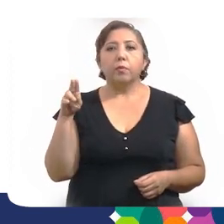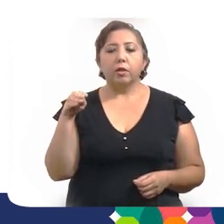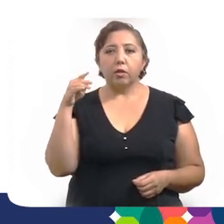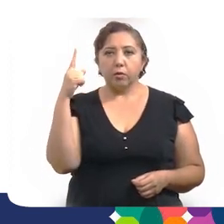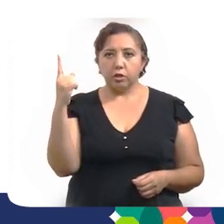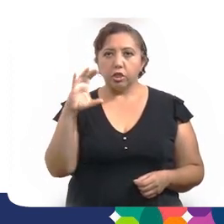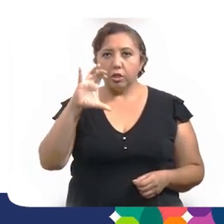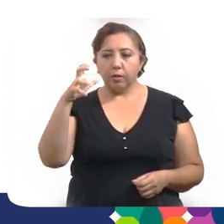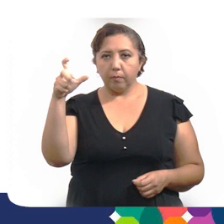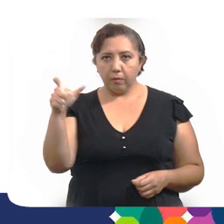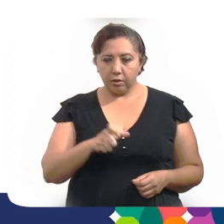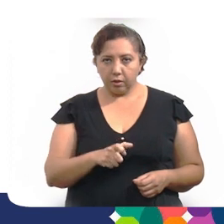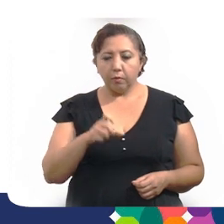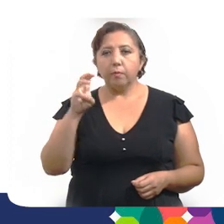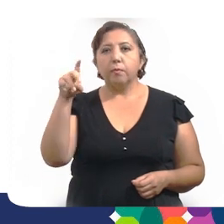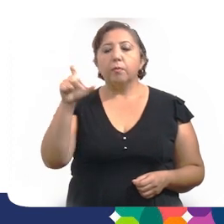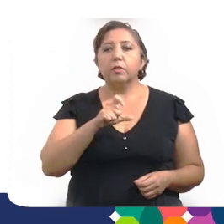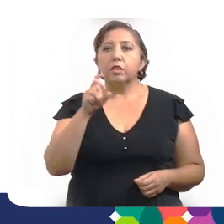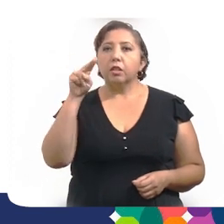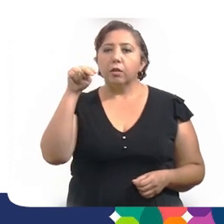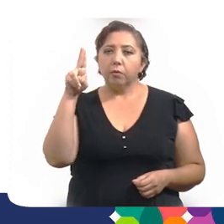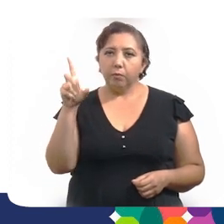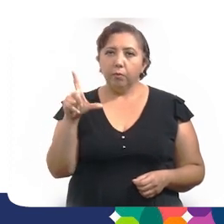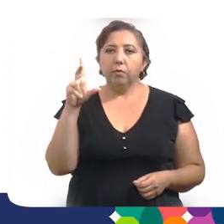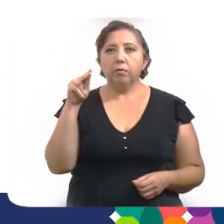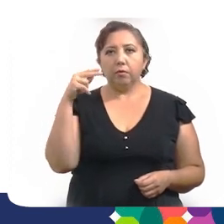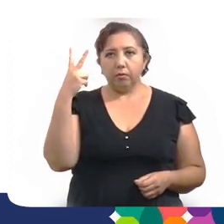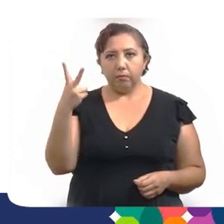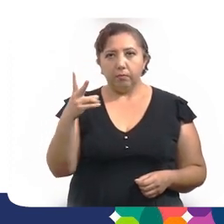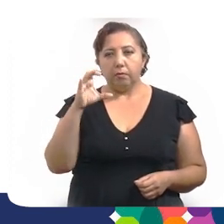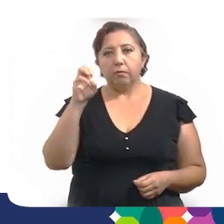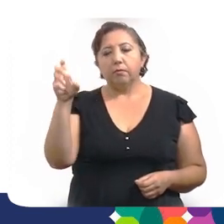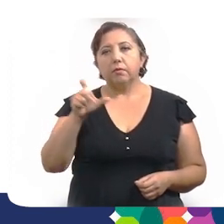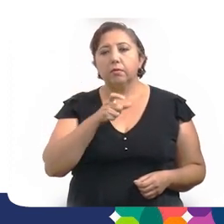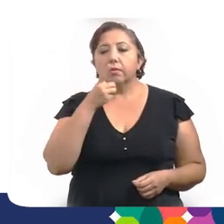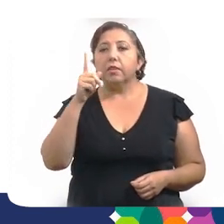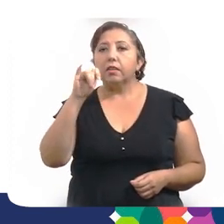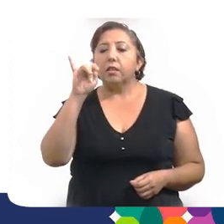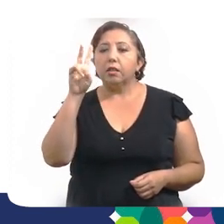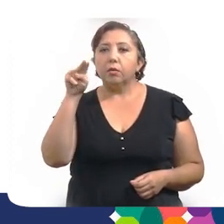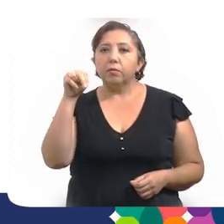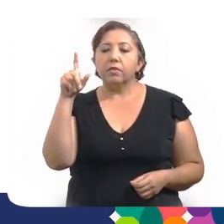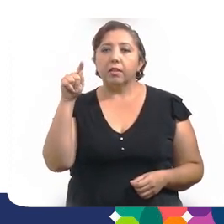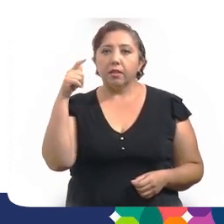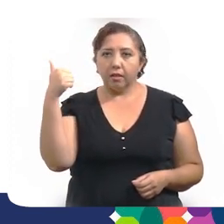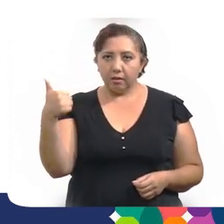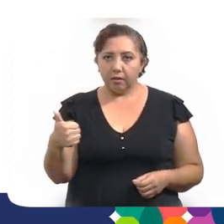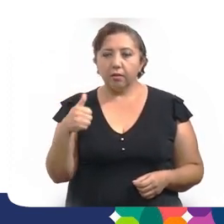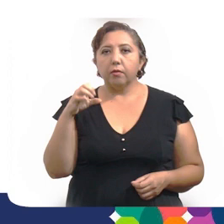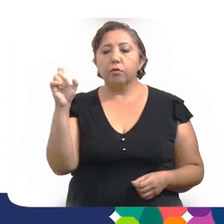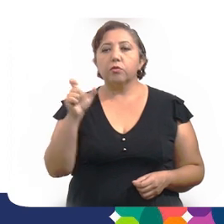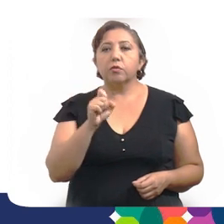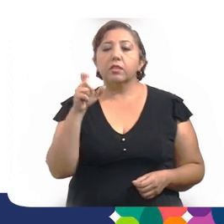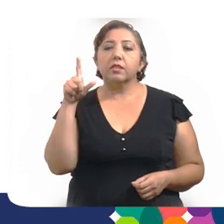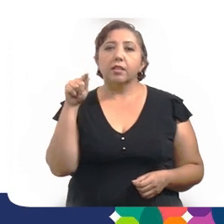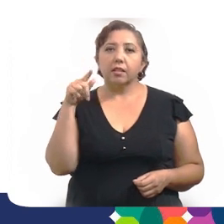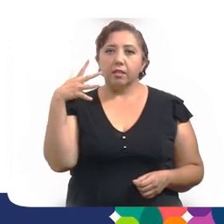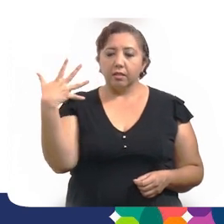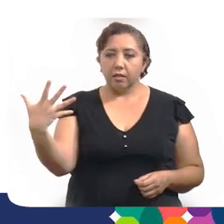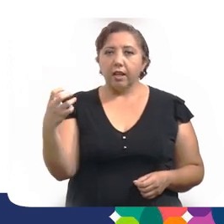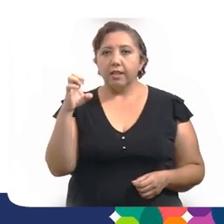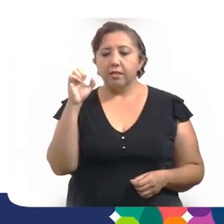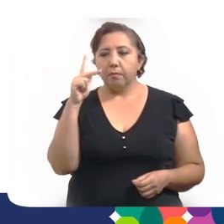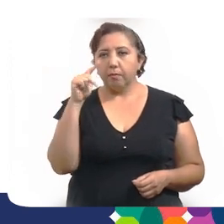Chemash 83, Mashcanú 82, Acanqué 77, Tinum 76, Oxcuzcap 75